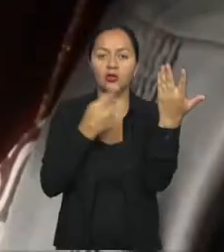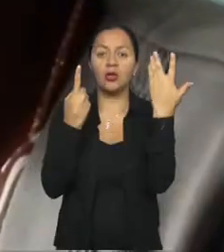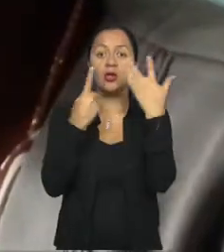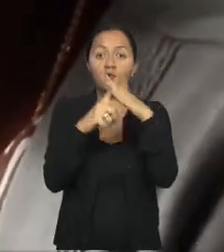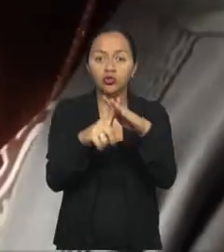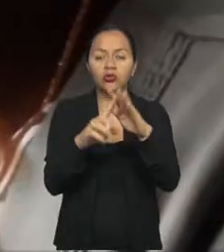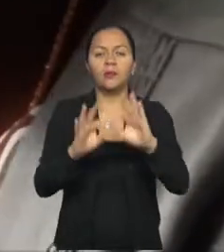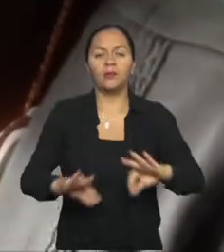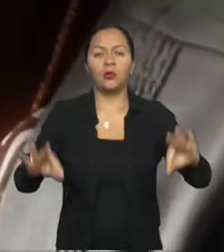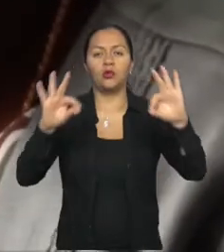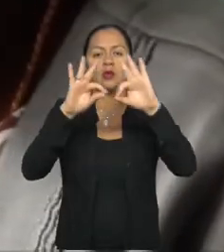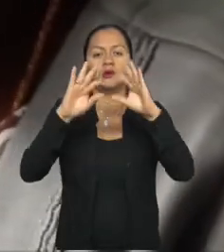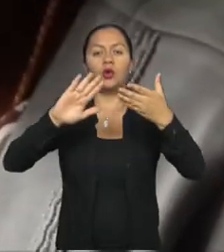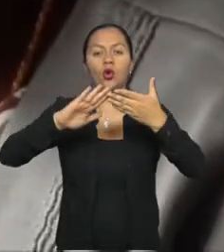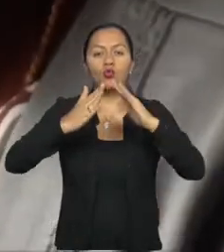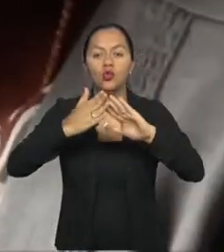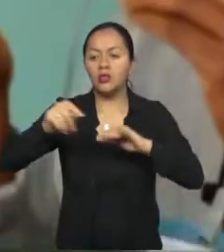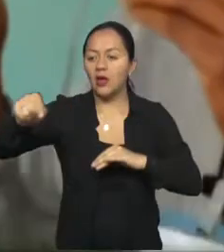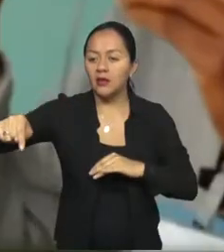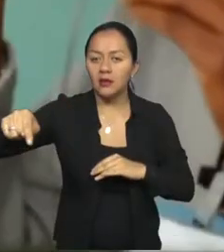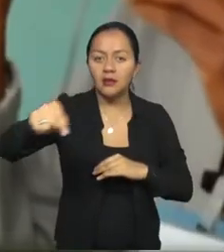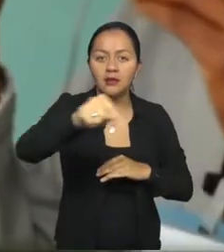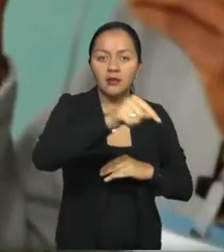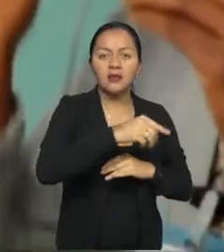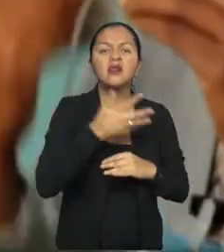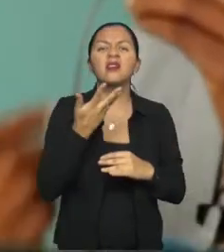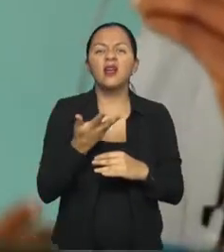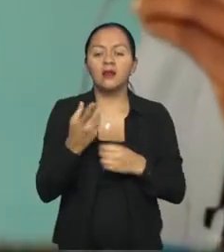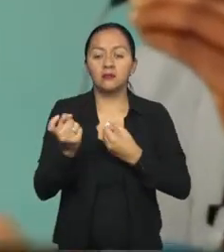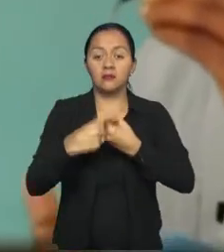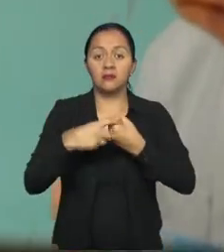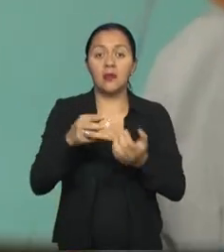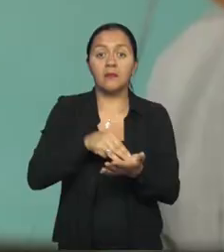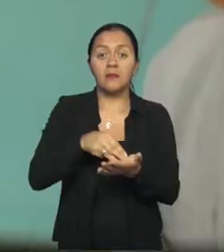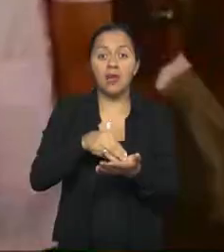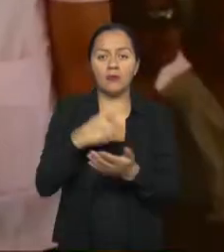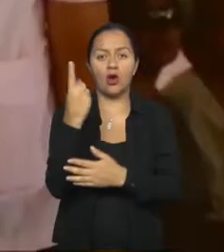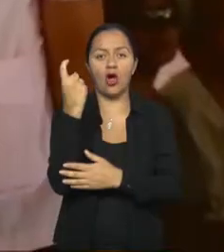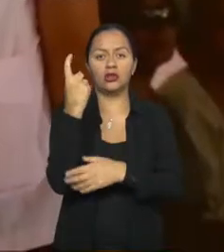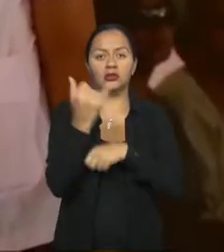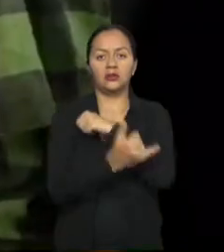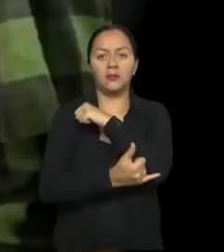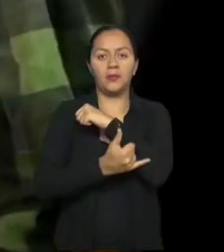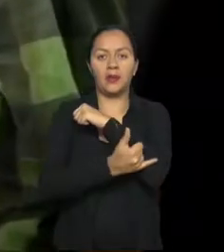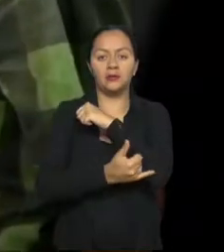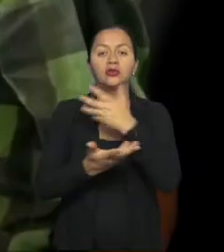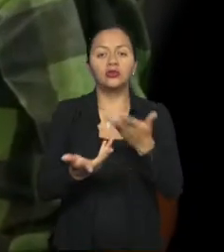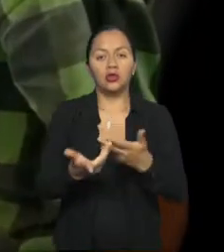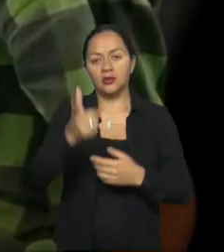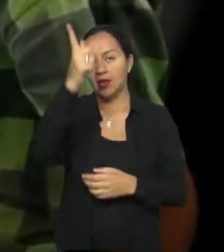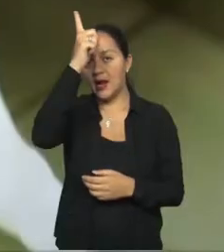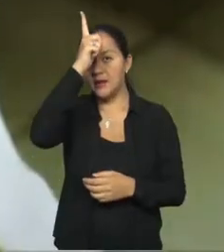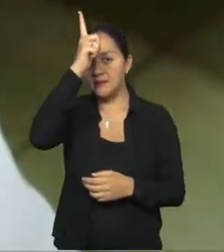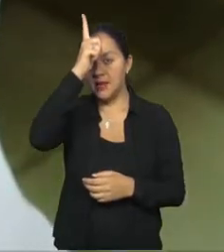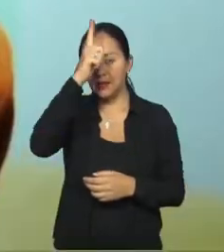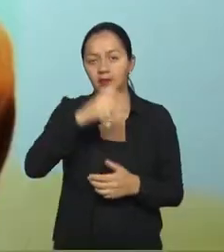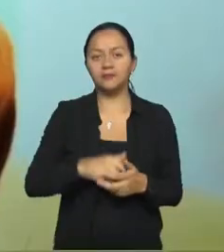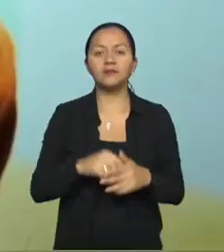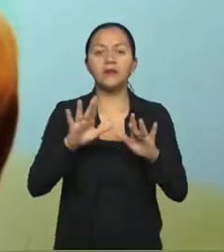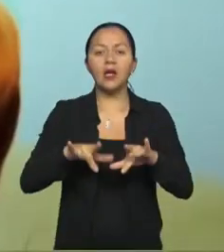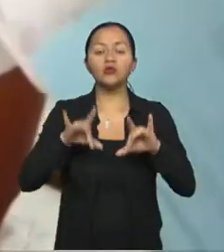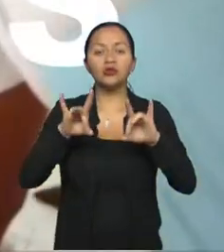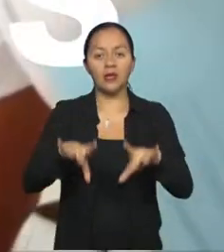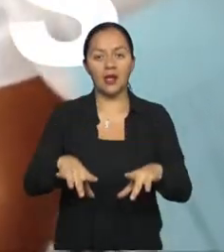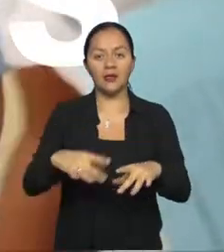en la comunidad. Está compuesta por 11 países, como asociaciones miembros con sede en Alemania, Australia,